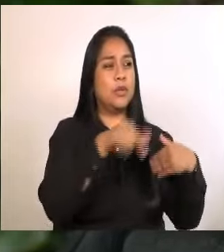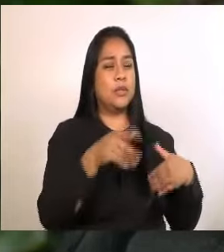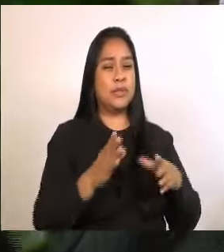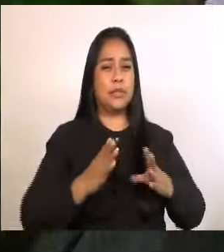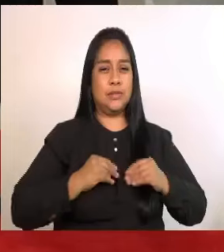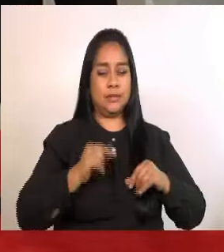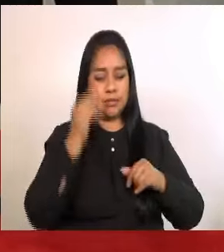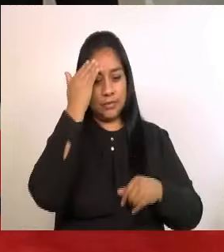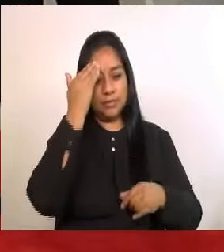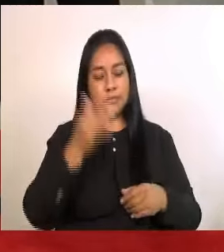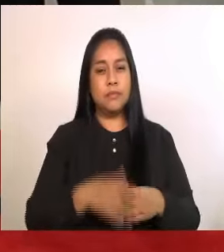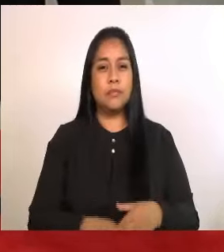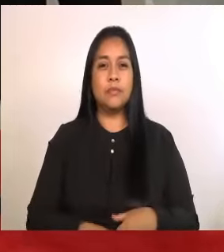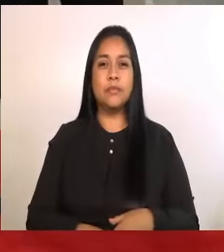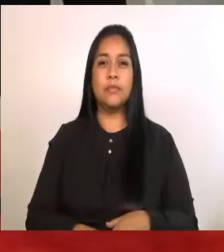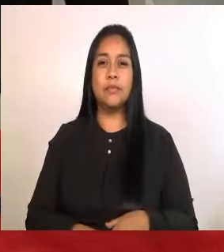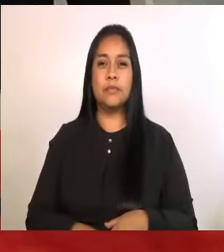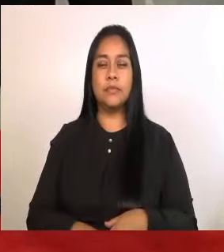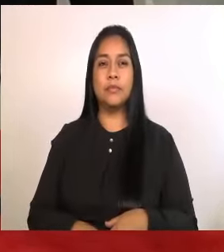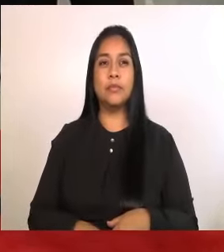Gracias.